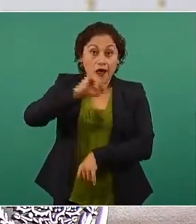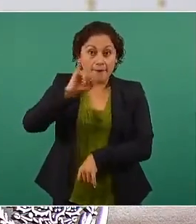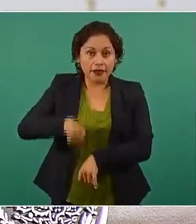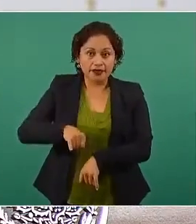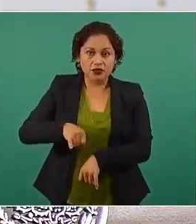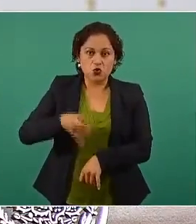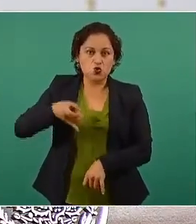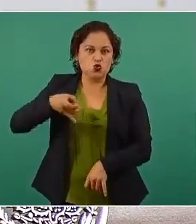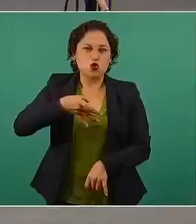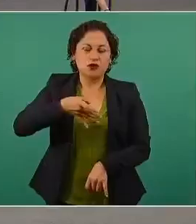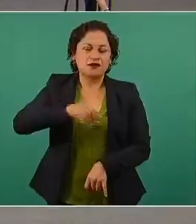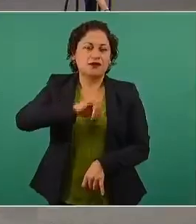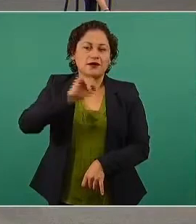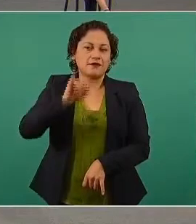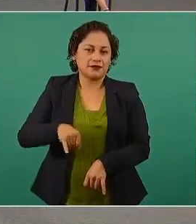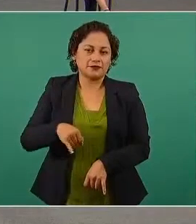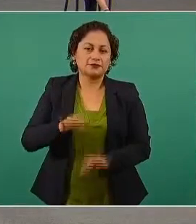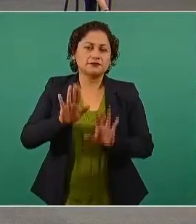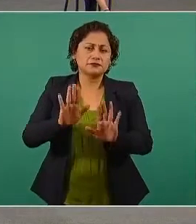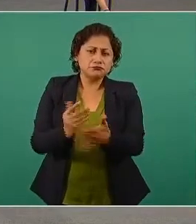tiempo.